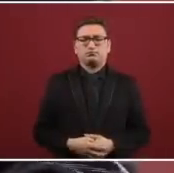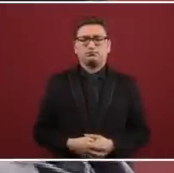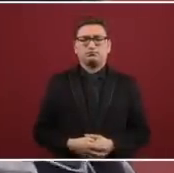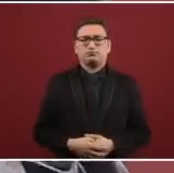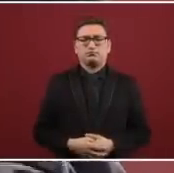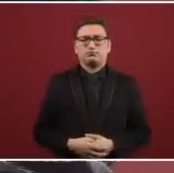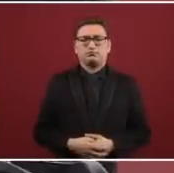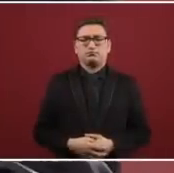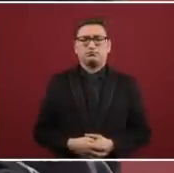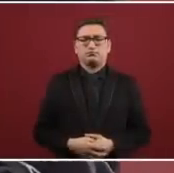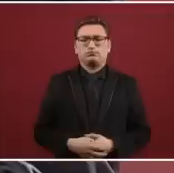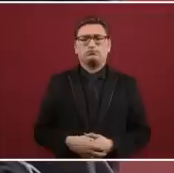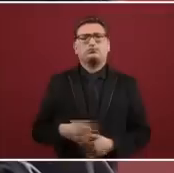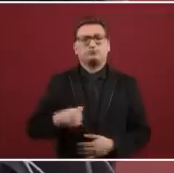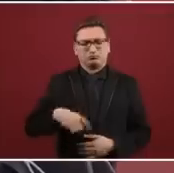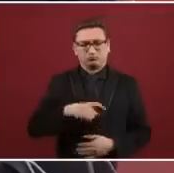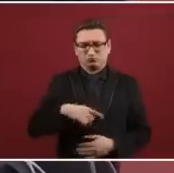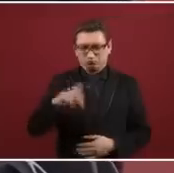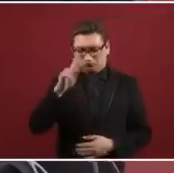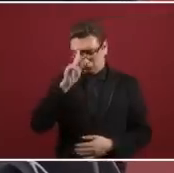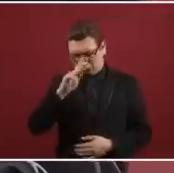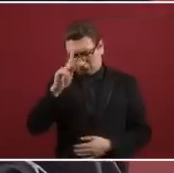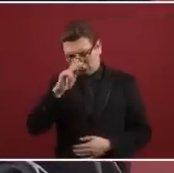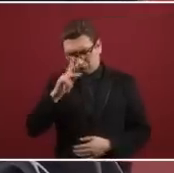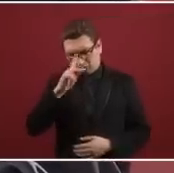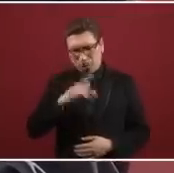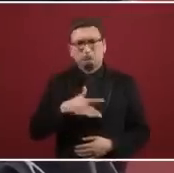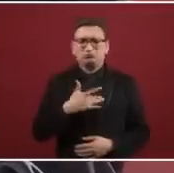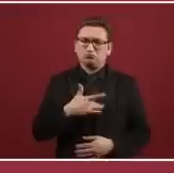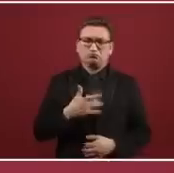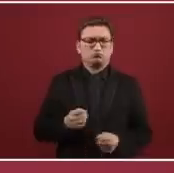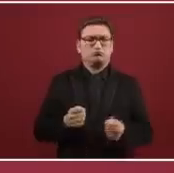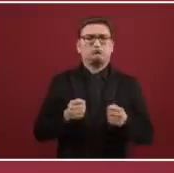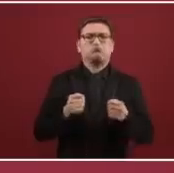con prudencia y al mismo tiempo con firmeza.